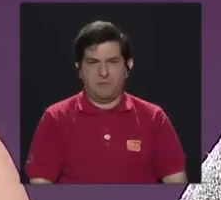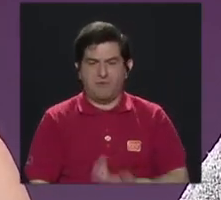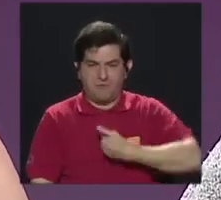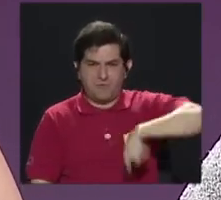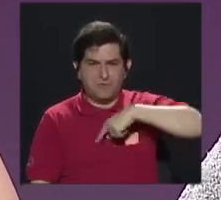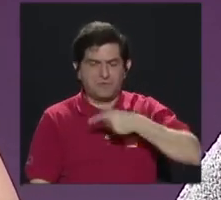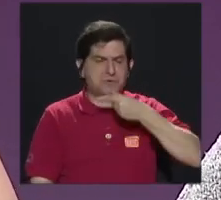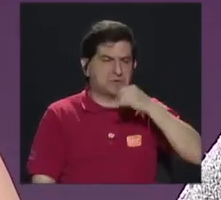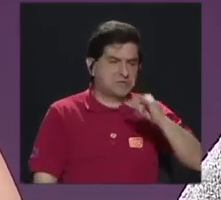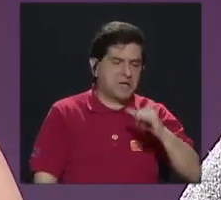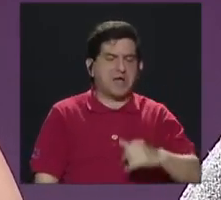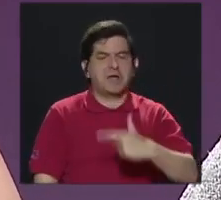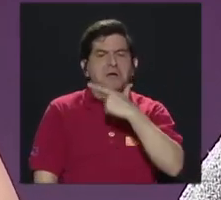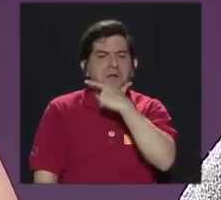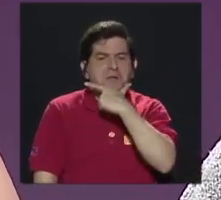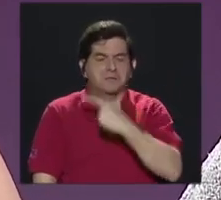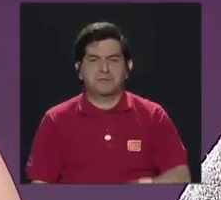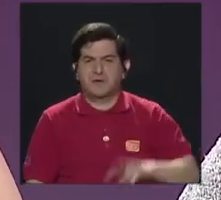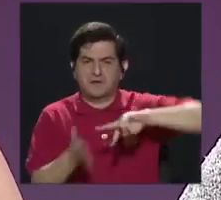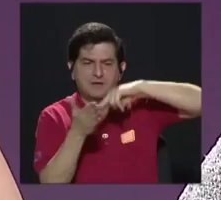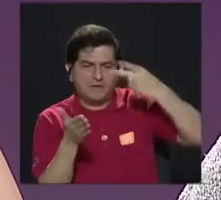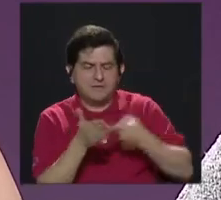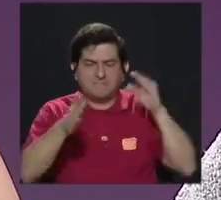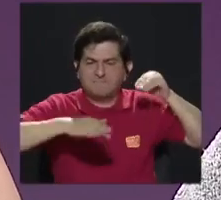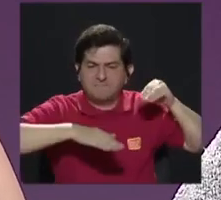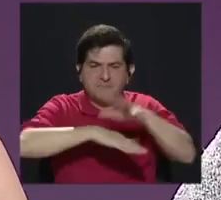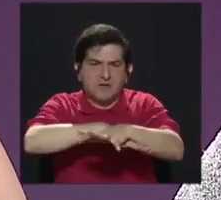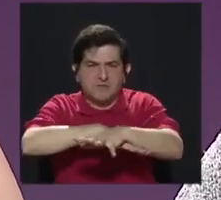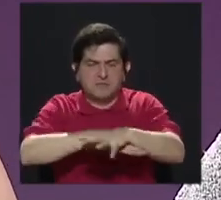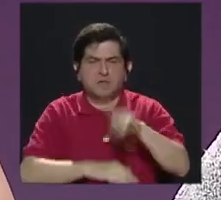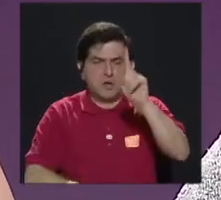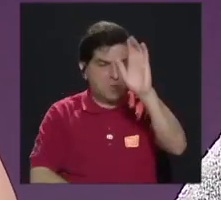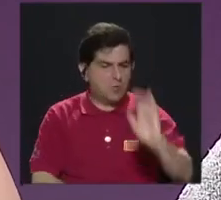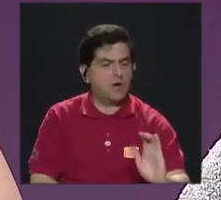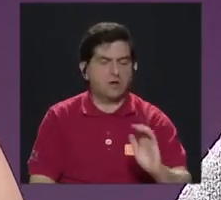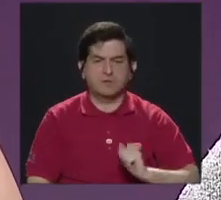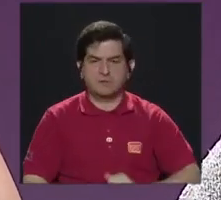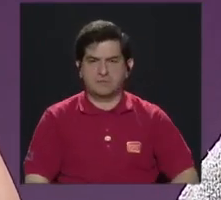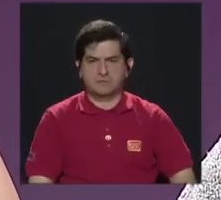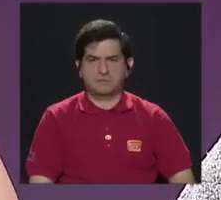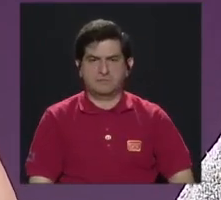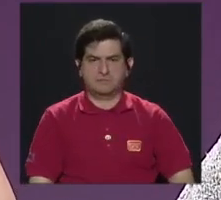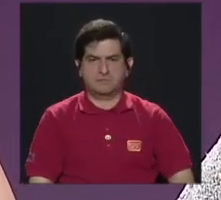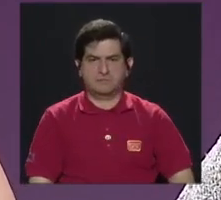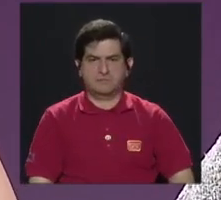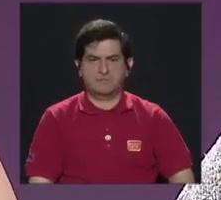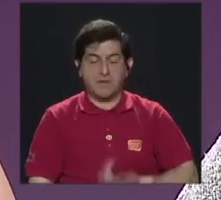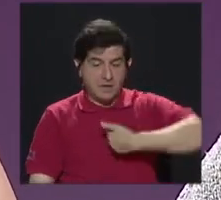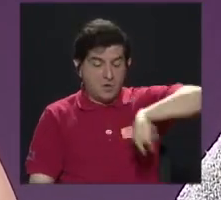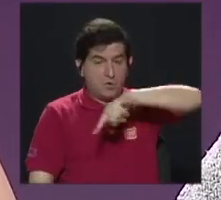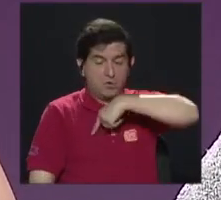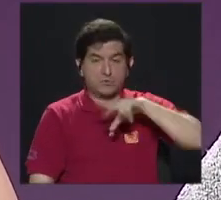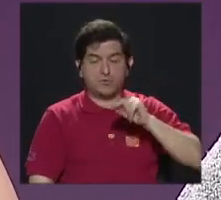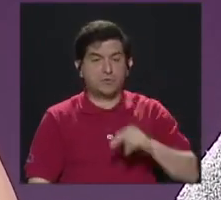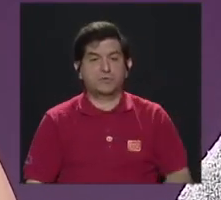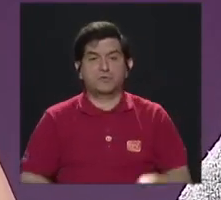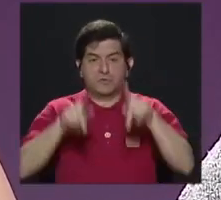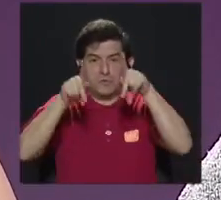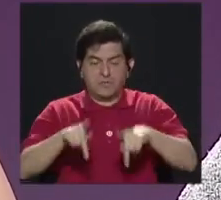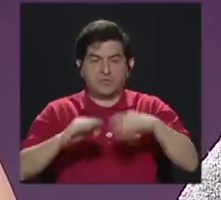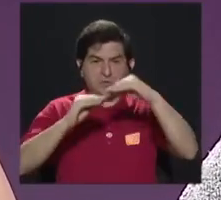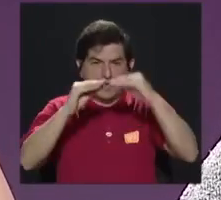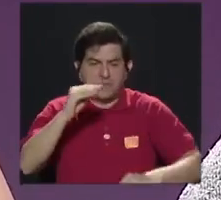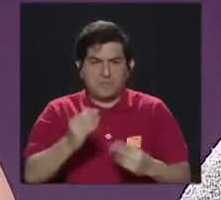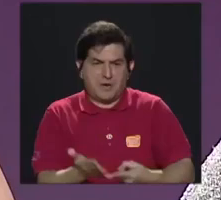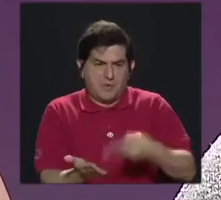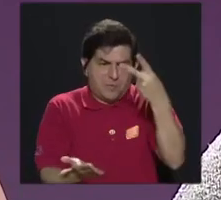gay, lesbiana vaya a influenciar en un niño o lo que sea. no nos hace personas menos aptas,